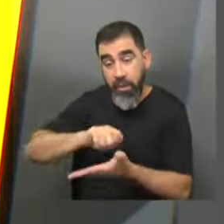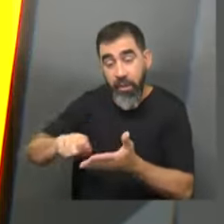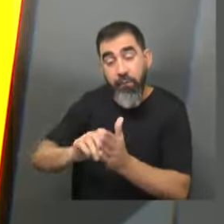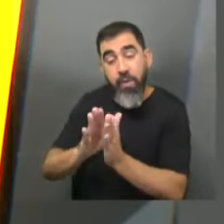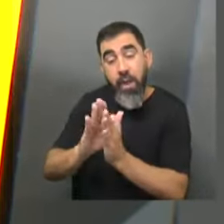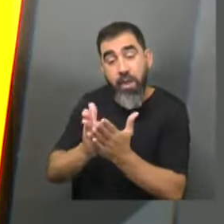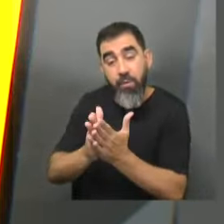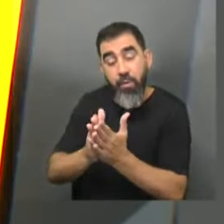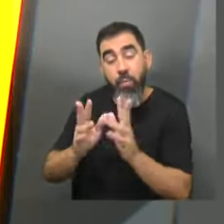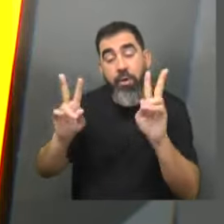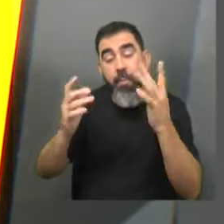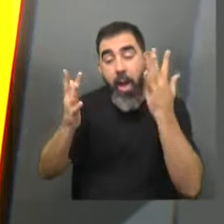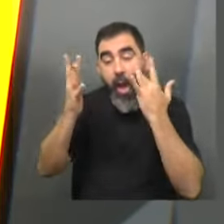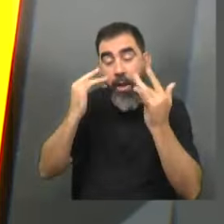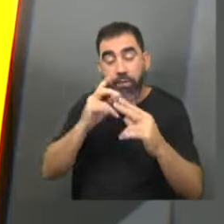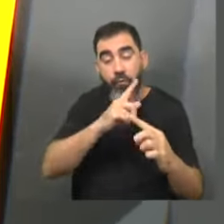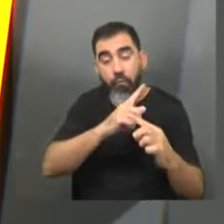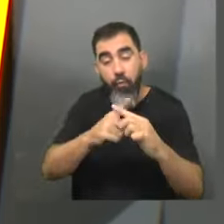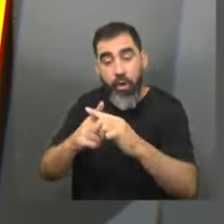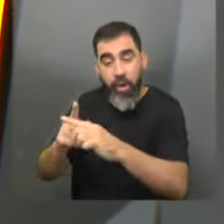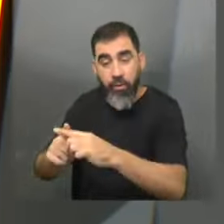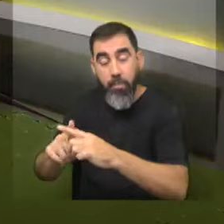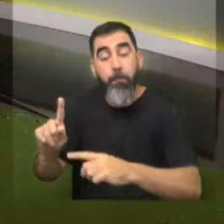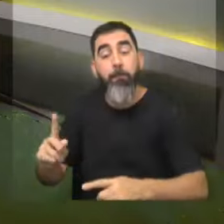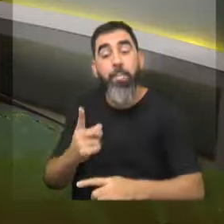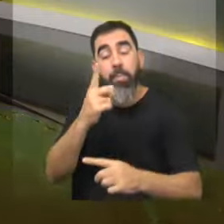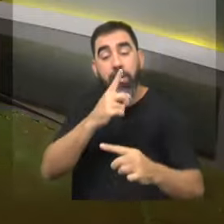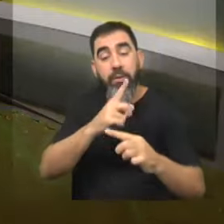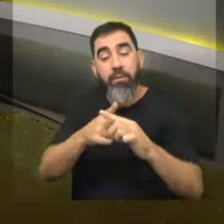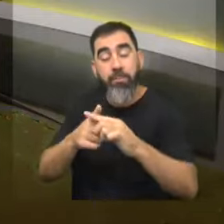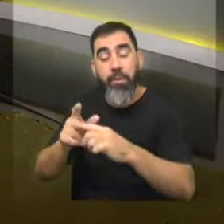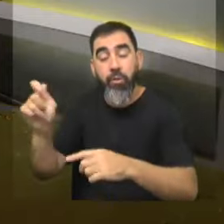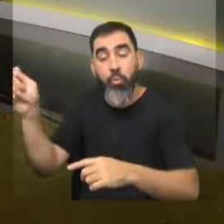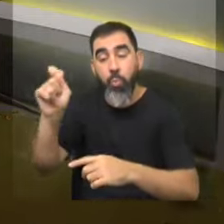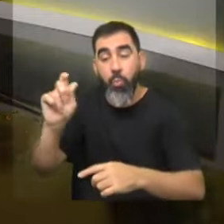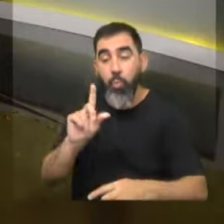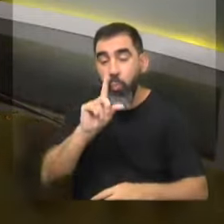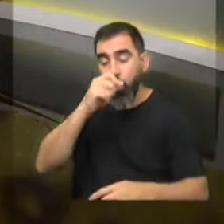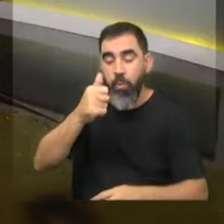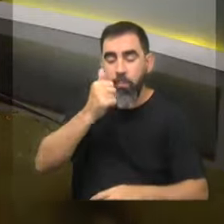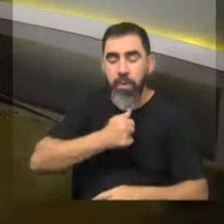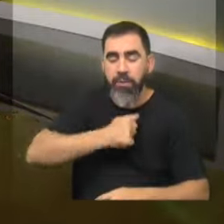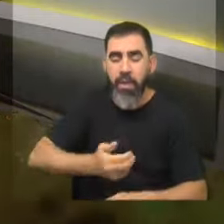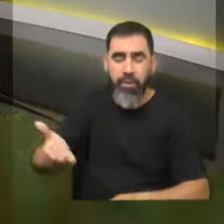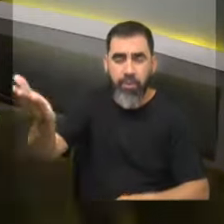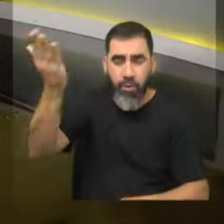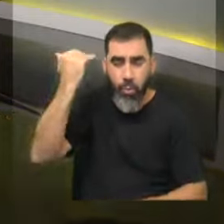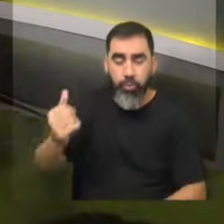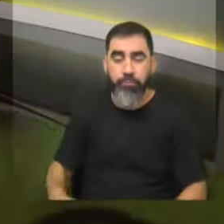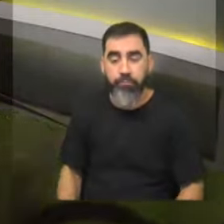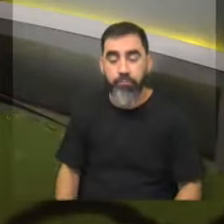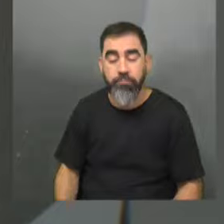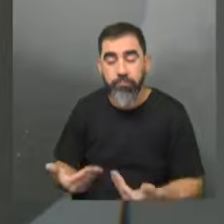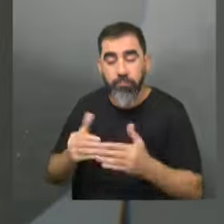justamente el arte funerario del Cementerio Central, que es el primer cementerio público de Montevideo, el más antiguo en este momento. Lo